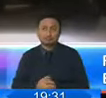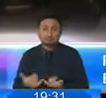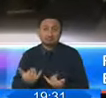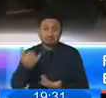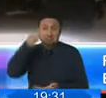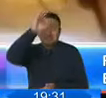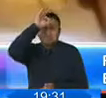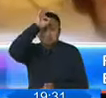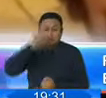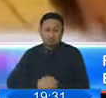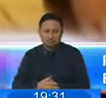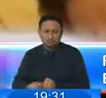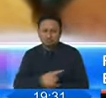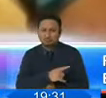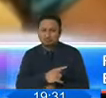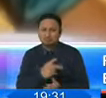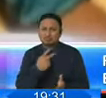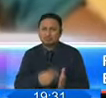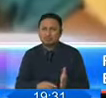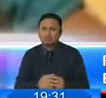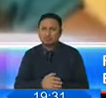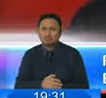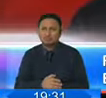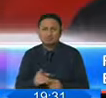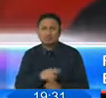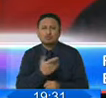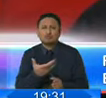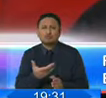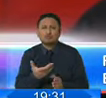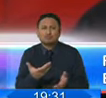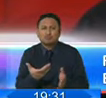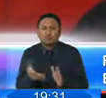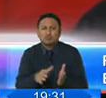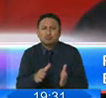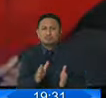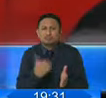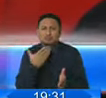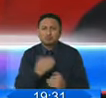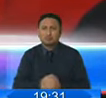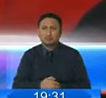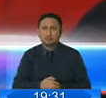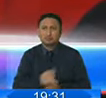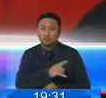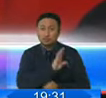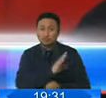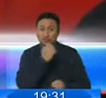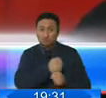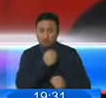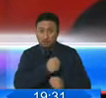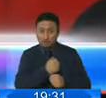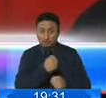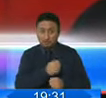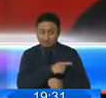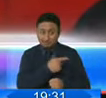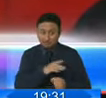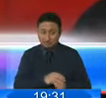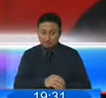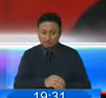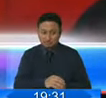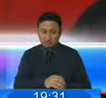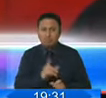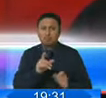ciencia cierta cómo pudo quedarse atrapada. Ella estaba realizando su trabajo justamente ese momento.